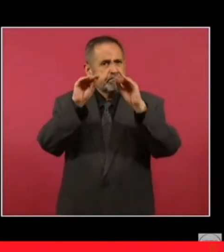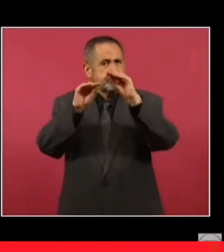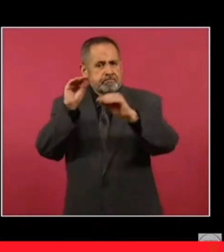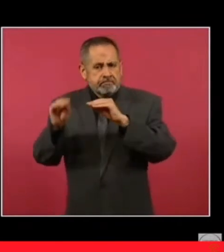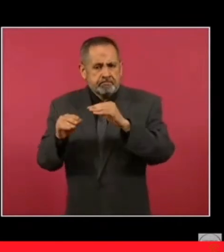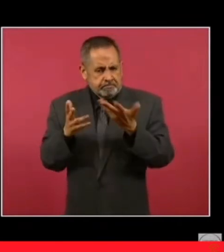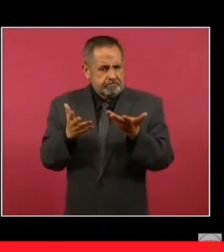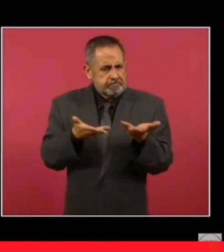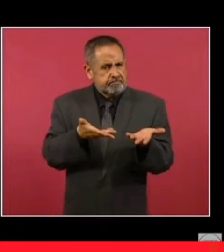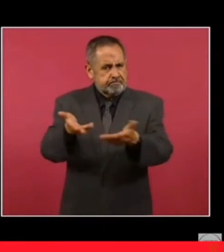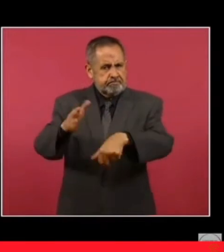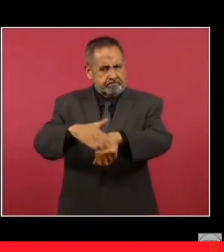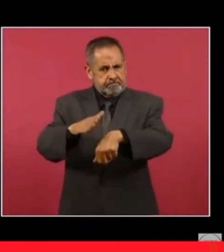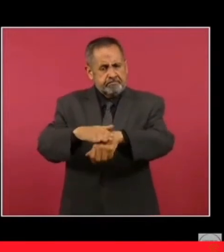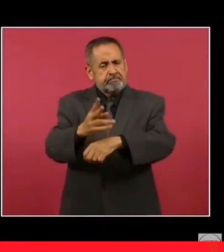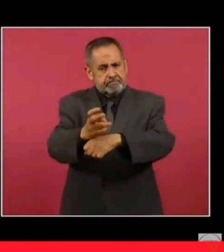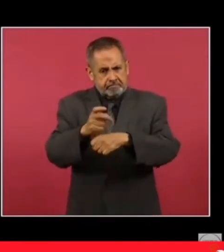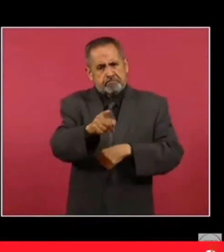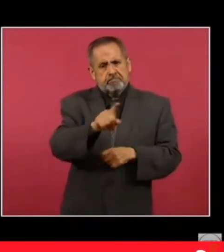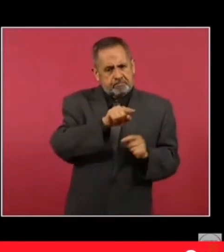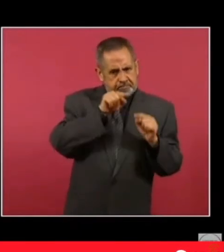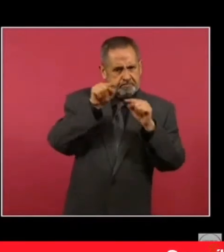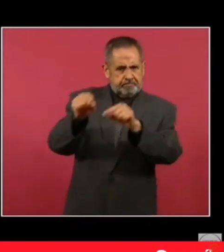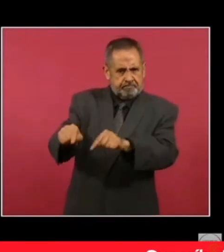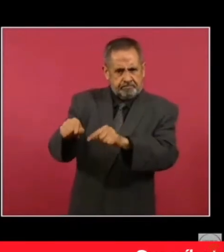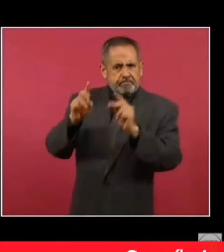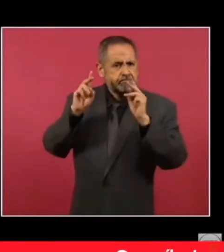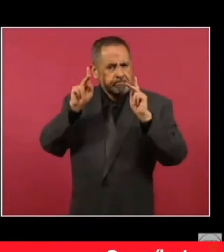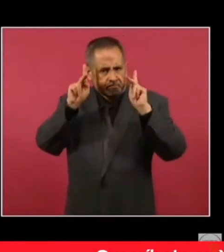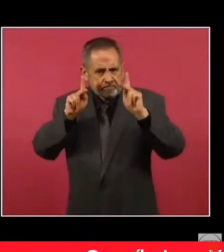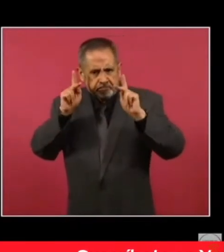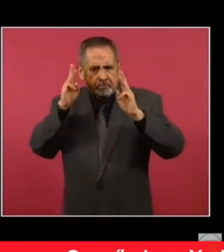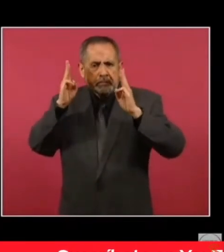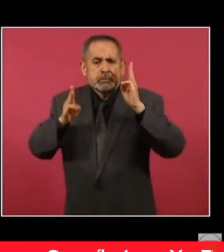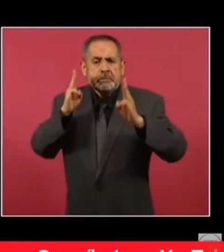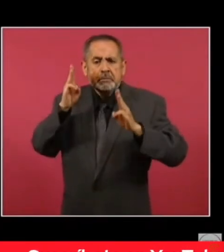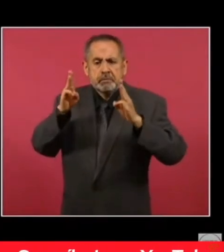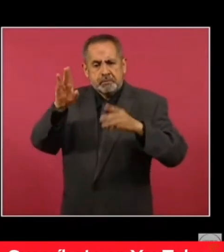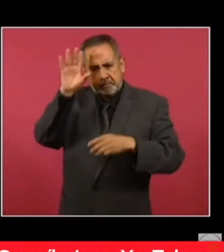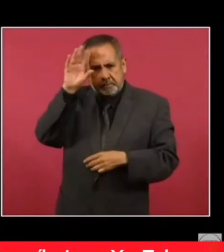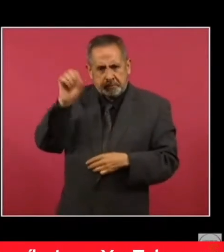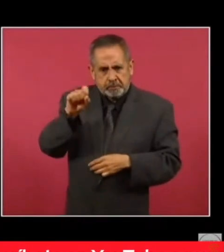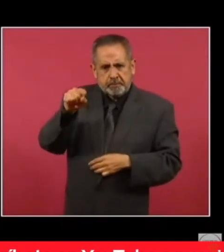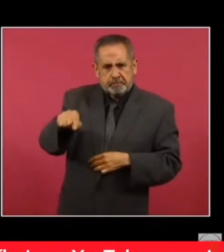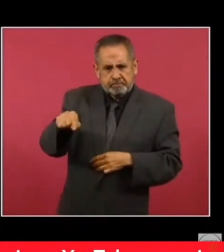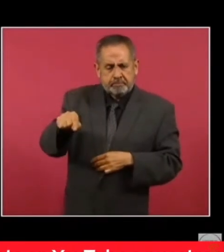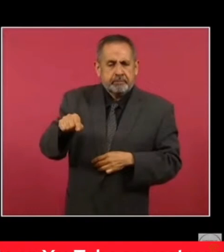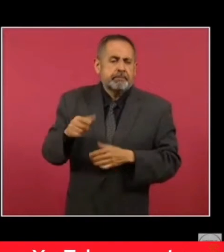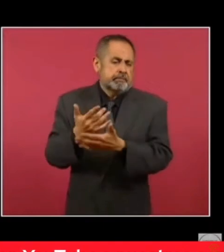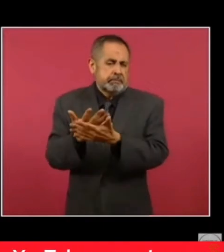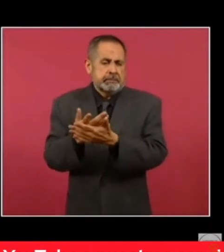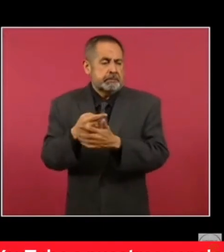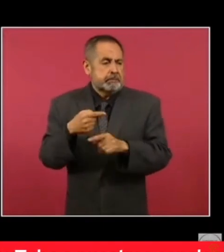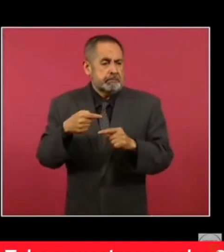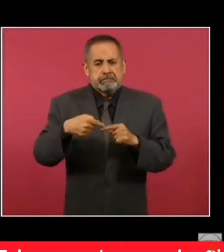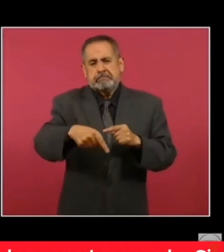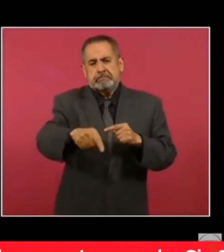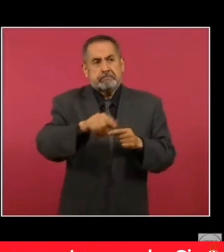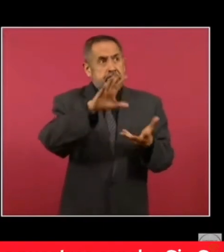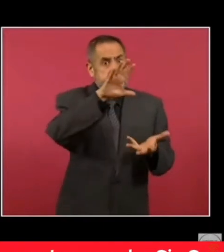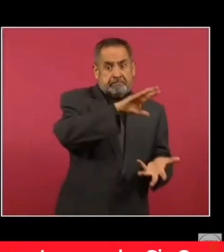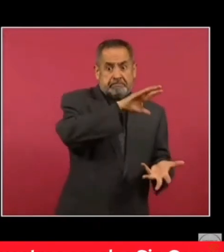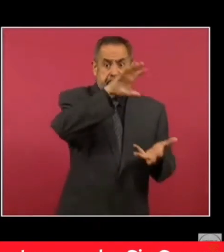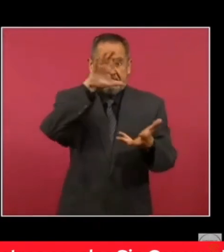mucho que acudan, probablemente pueden esperar a que se encuentre el monumento de Chacalcingo,